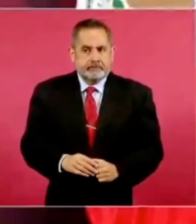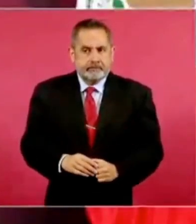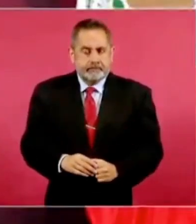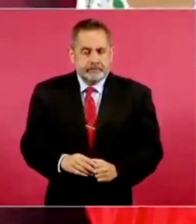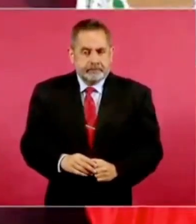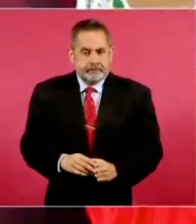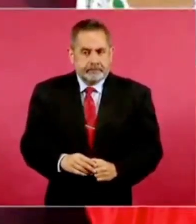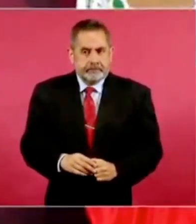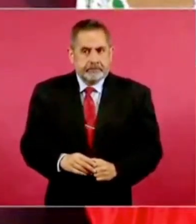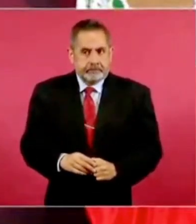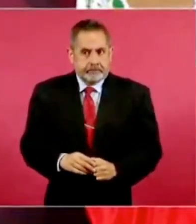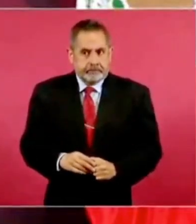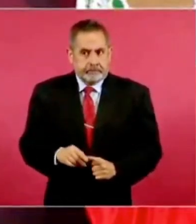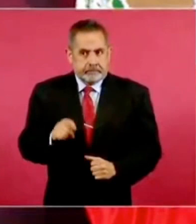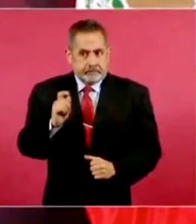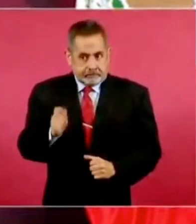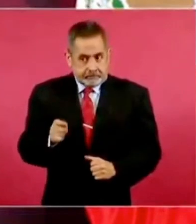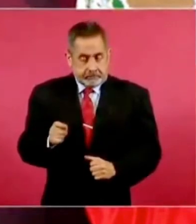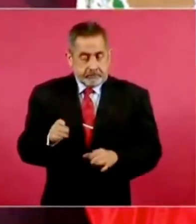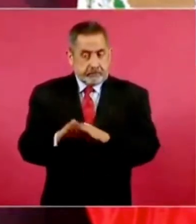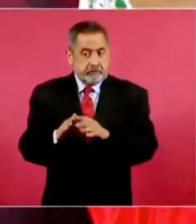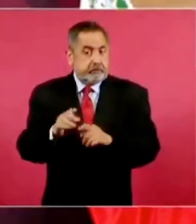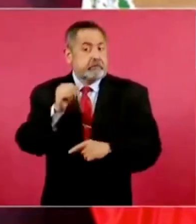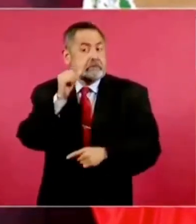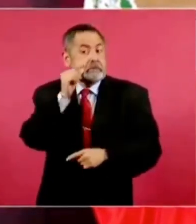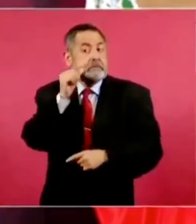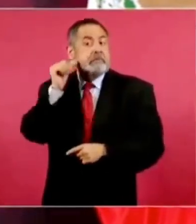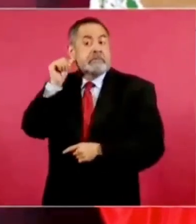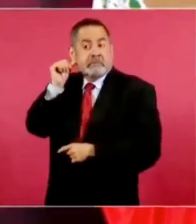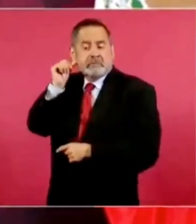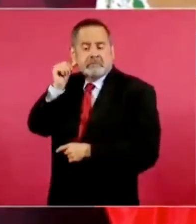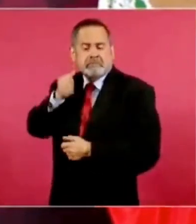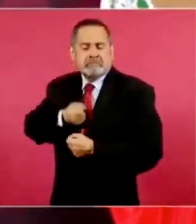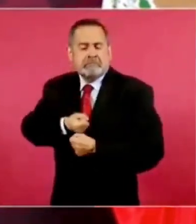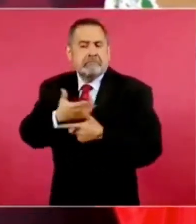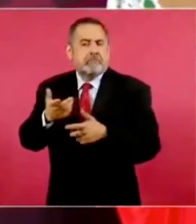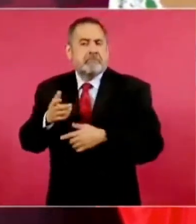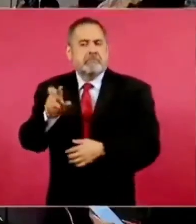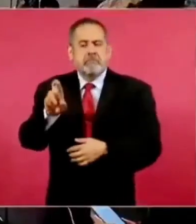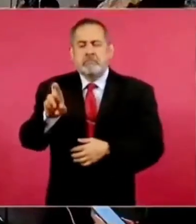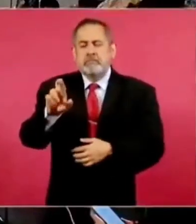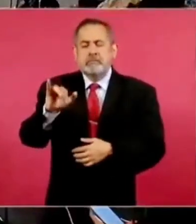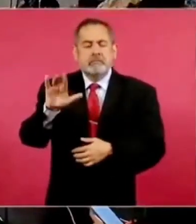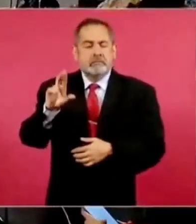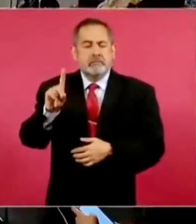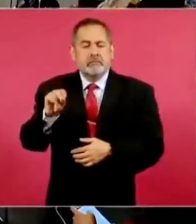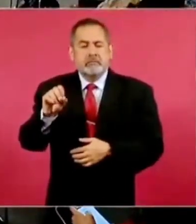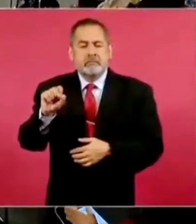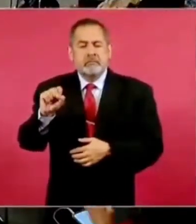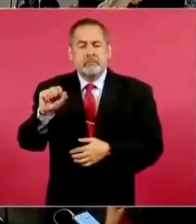que se expresó ayer Ricardo Salinas Pliego